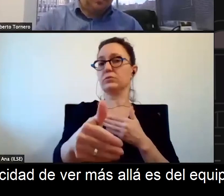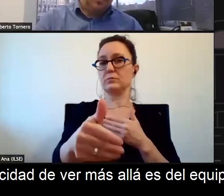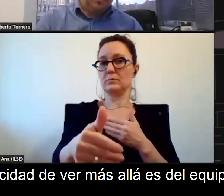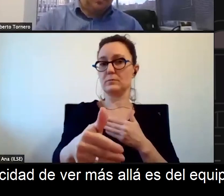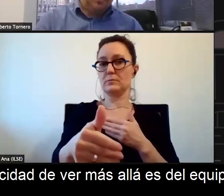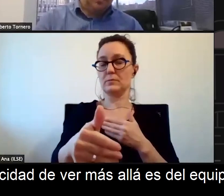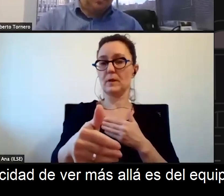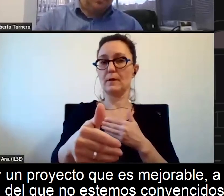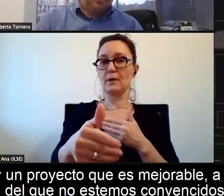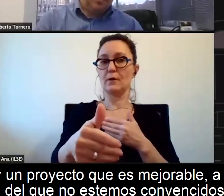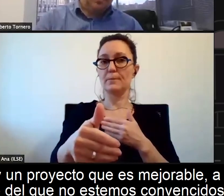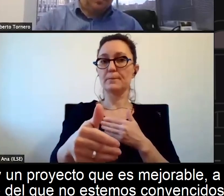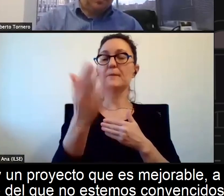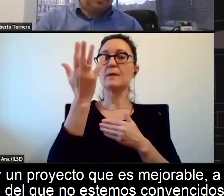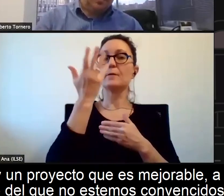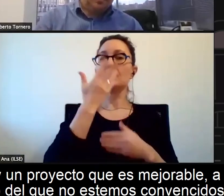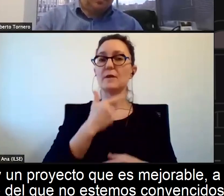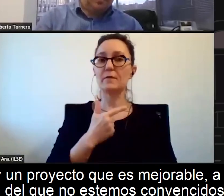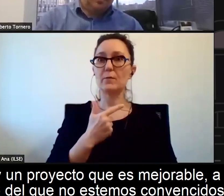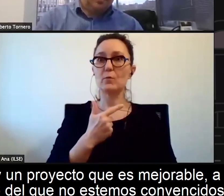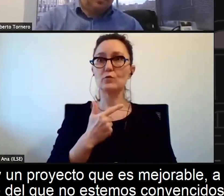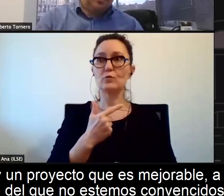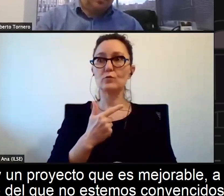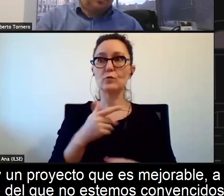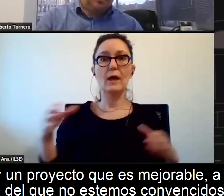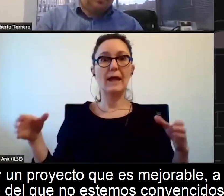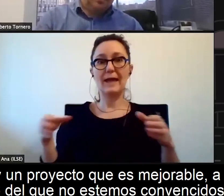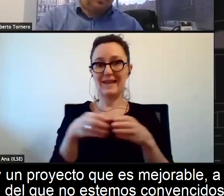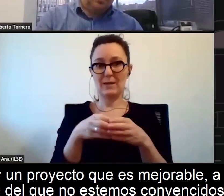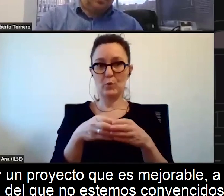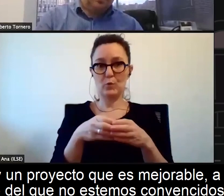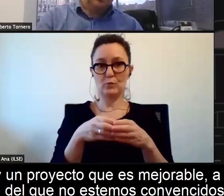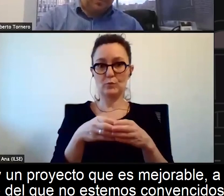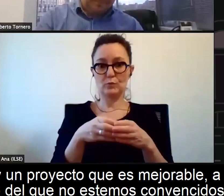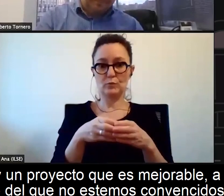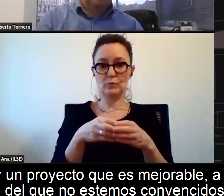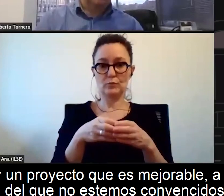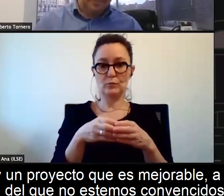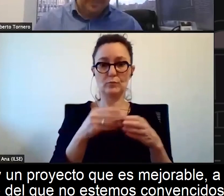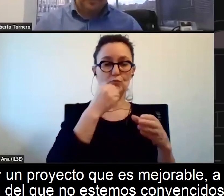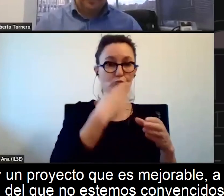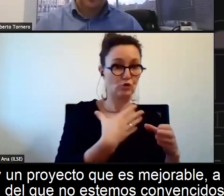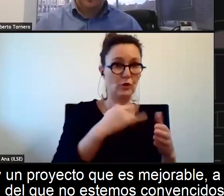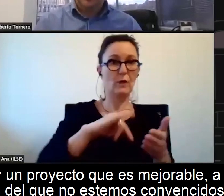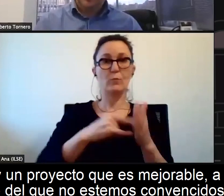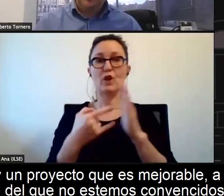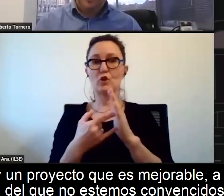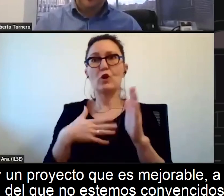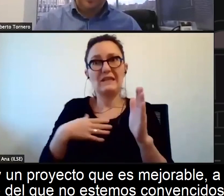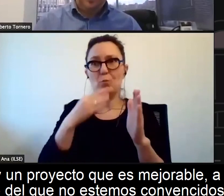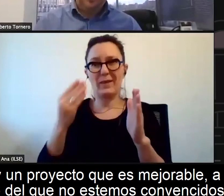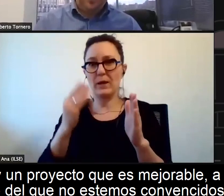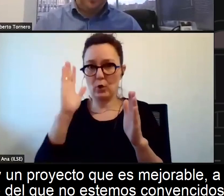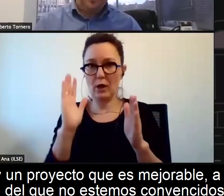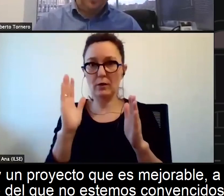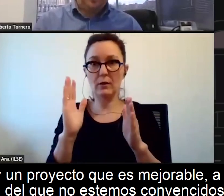aceleramos startups, preferimos tener un muy buen equipo y un proyecto que es mejorable a tener un muy buen proyecto